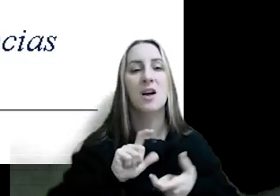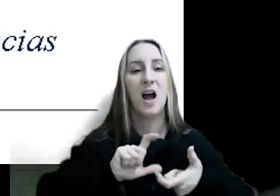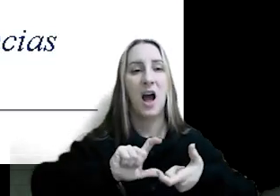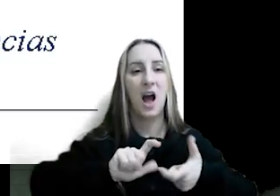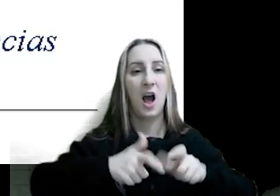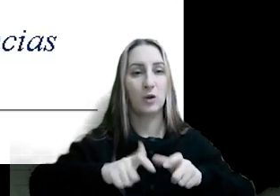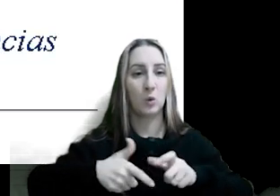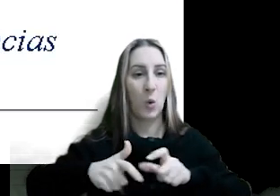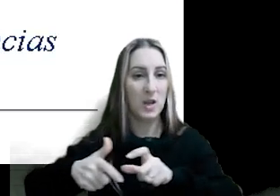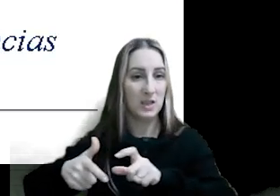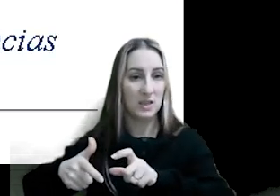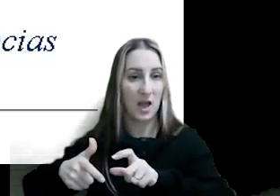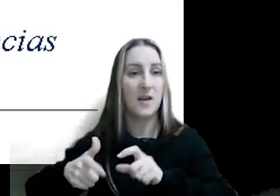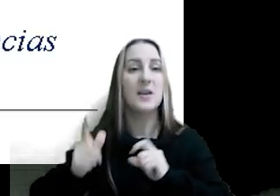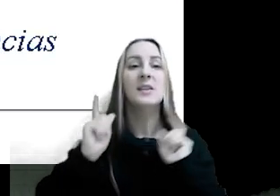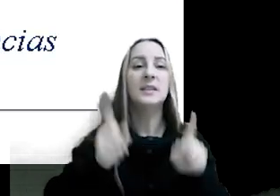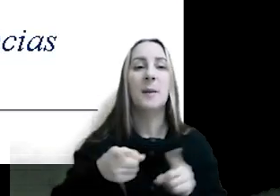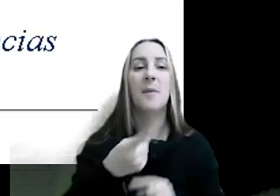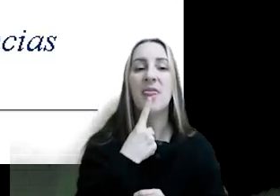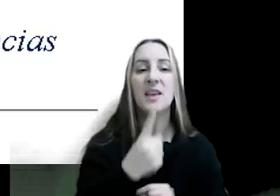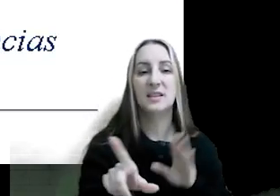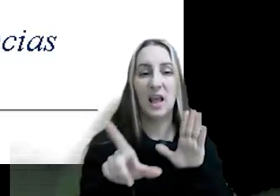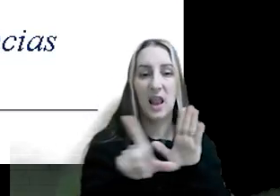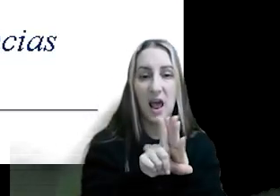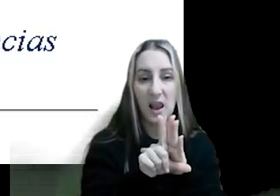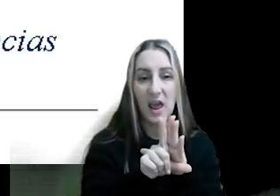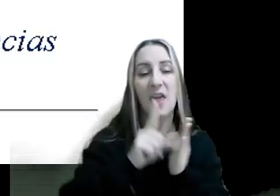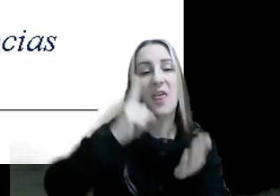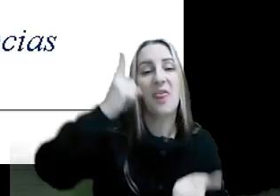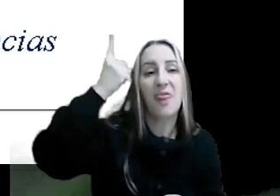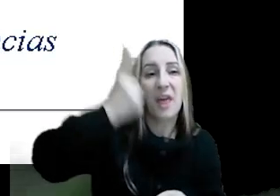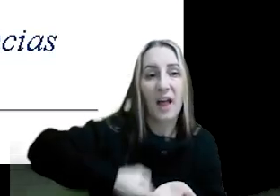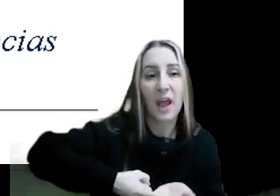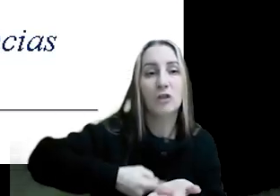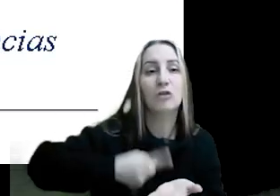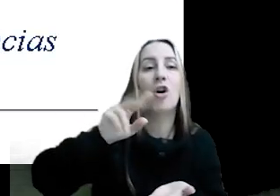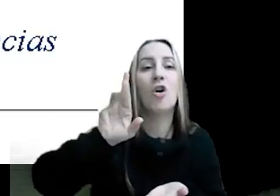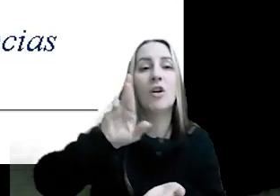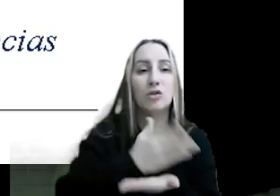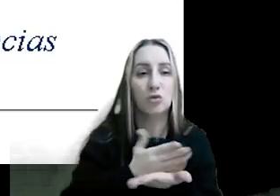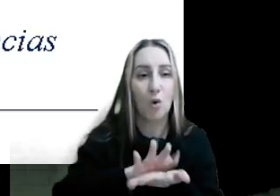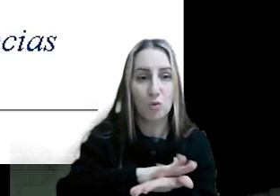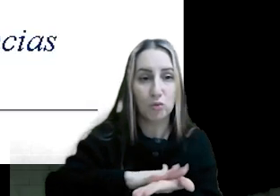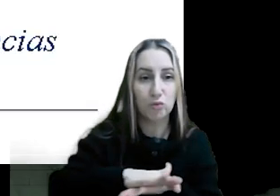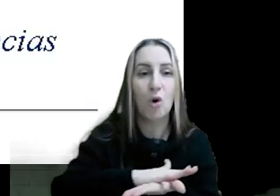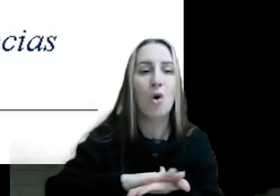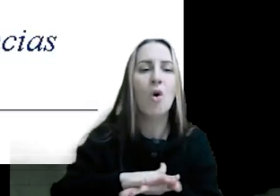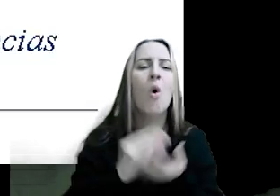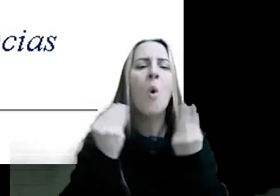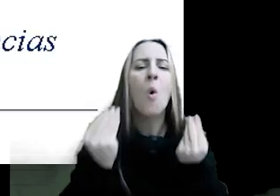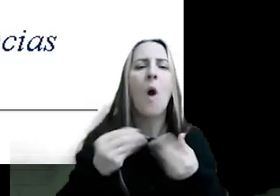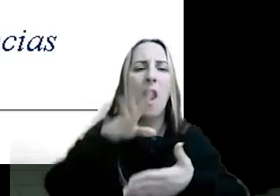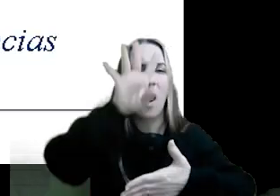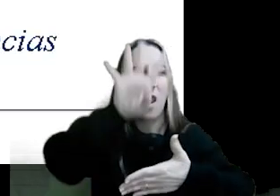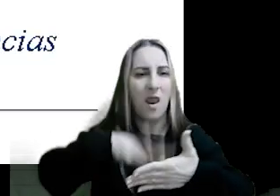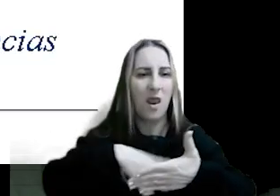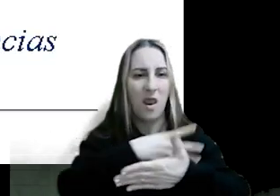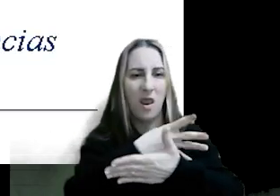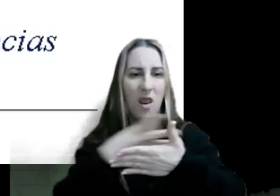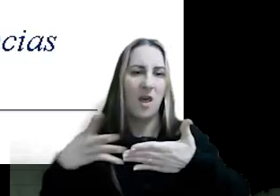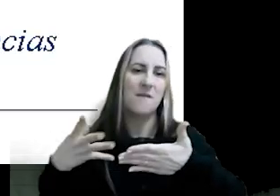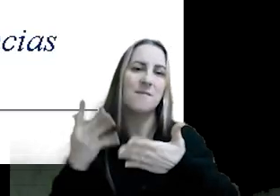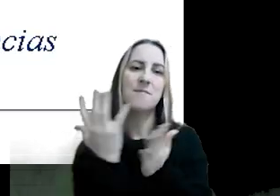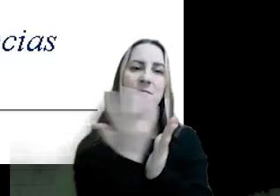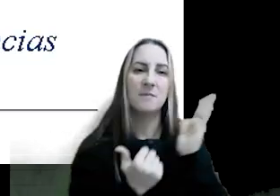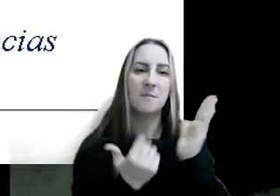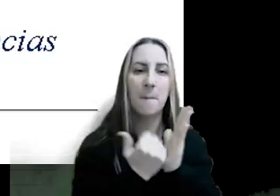y establece también la ley, el decreto y la resolución, cuáles son las tablas de deducciones